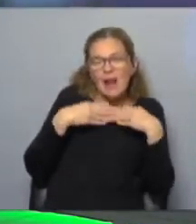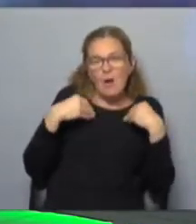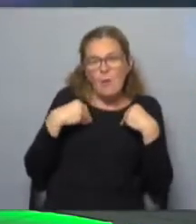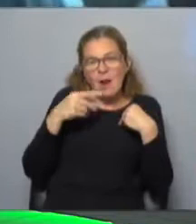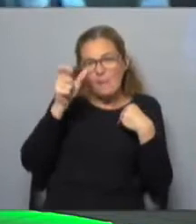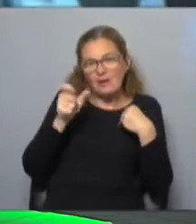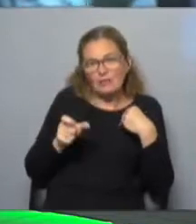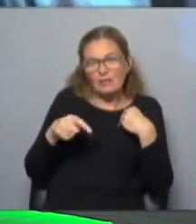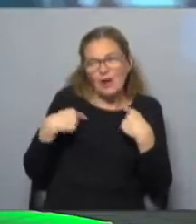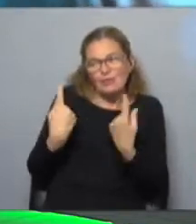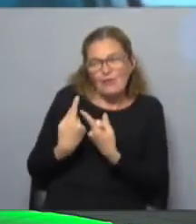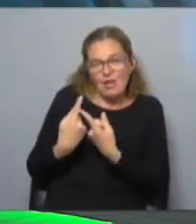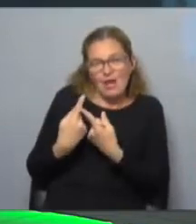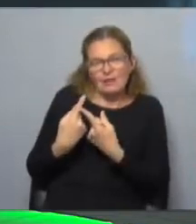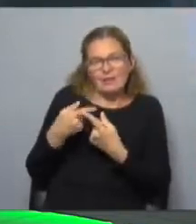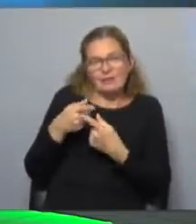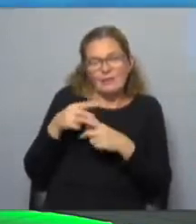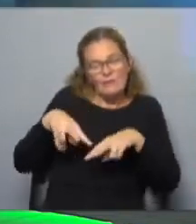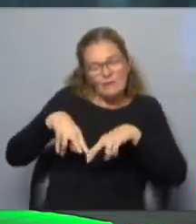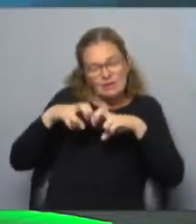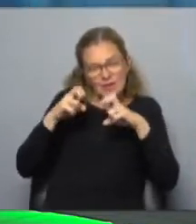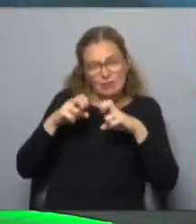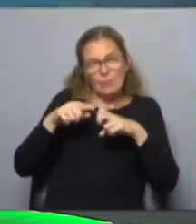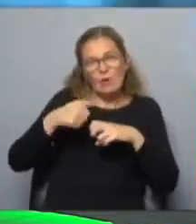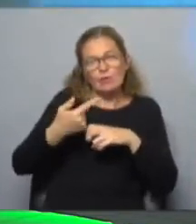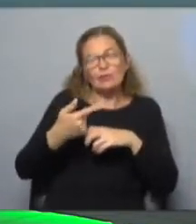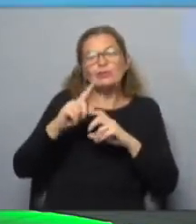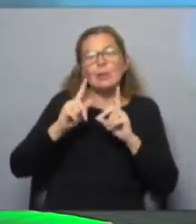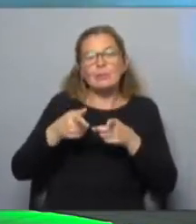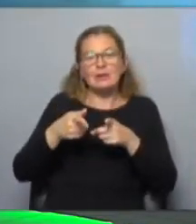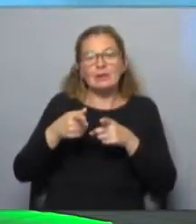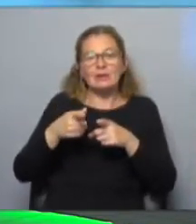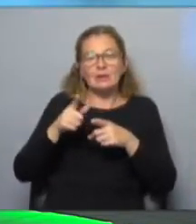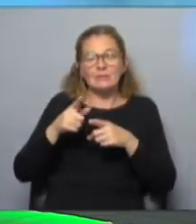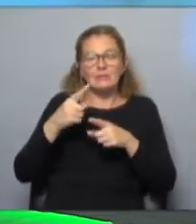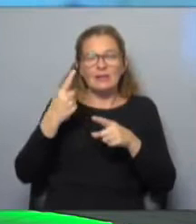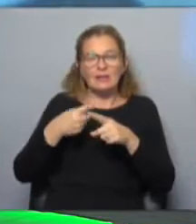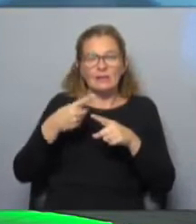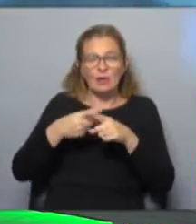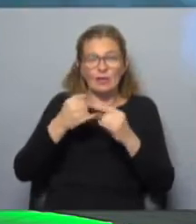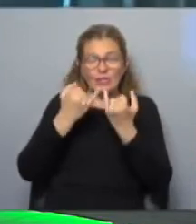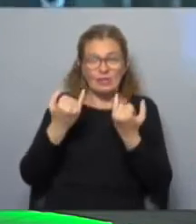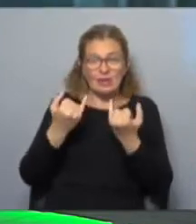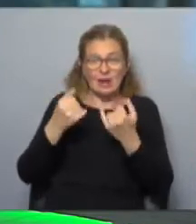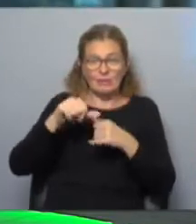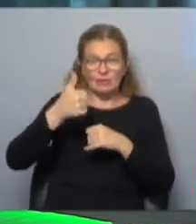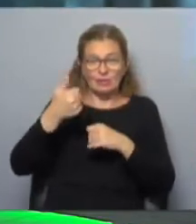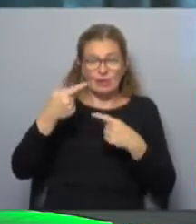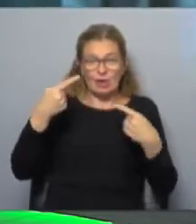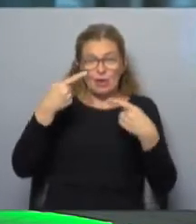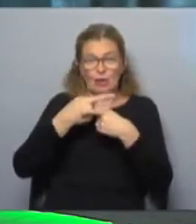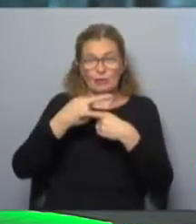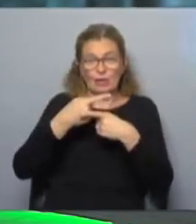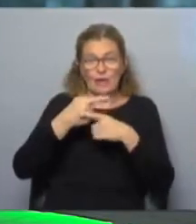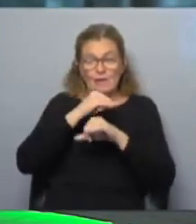personas civiles todas ellas se está investigando. Por otro lado este fin de semana se celebró el día de la victoria contra los nazis el fin de la